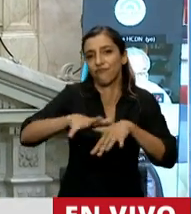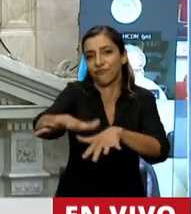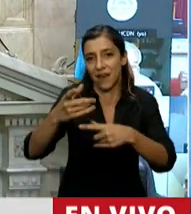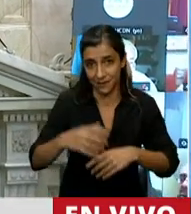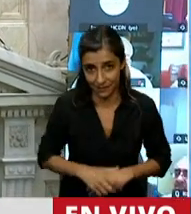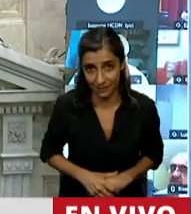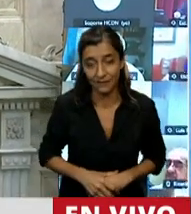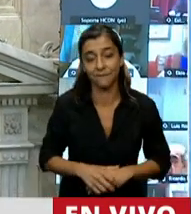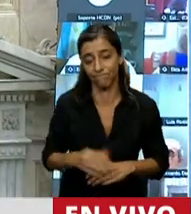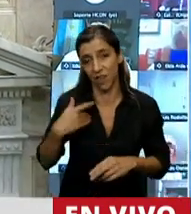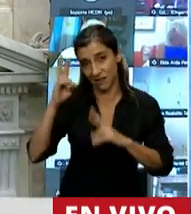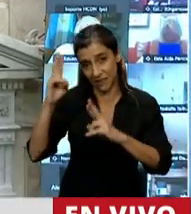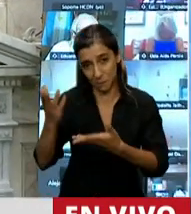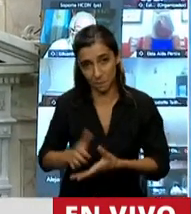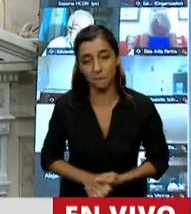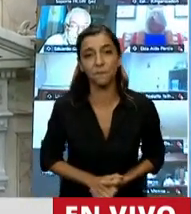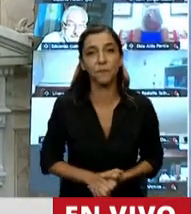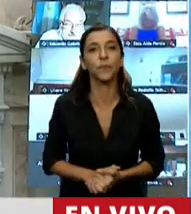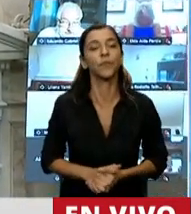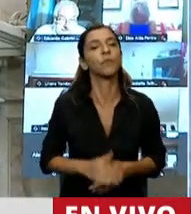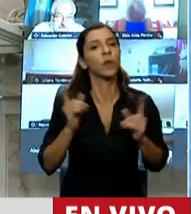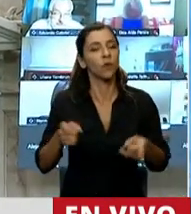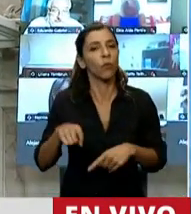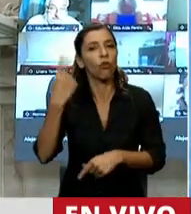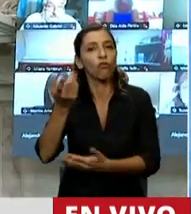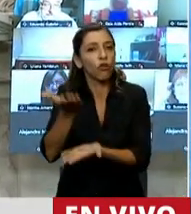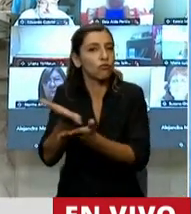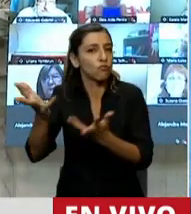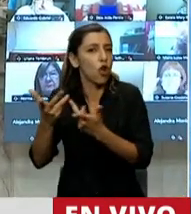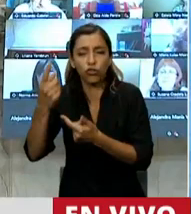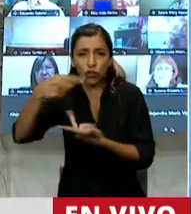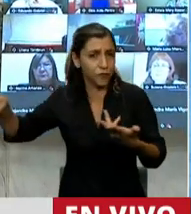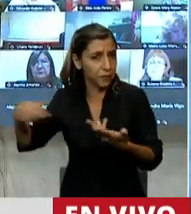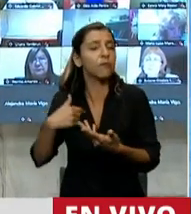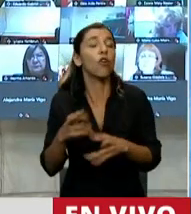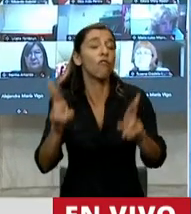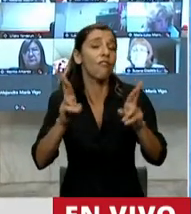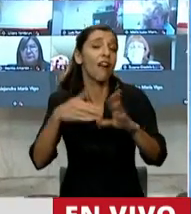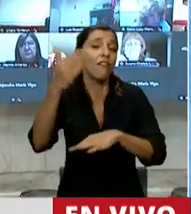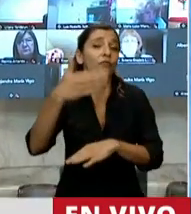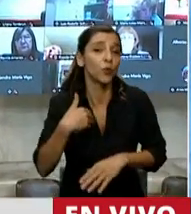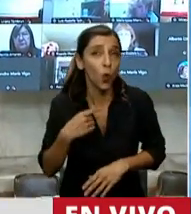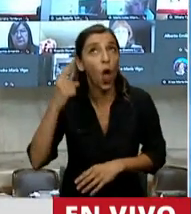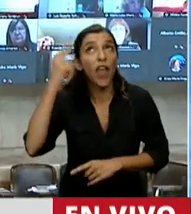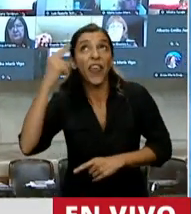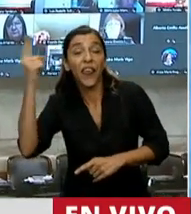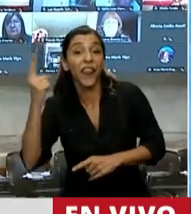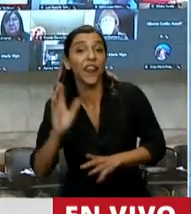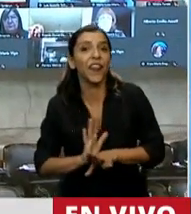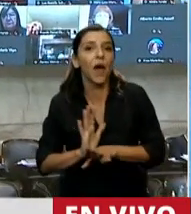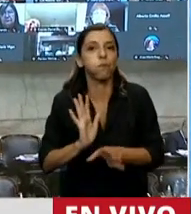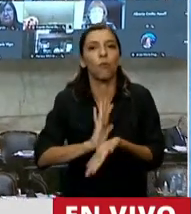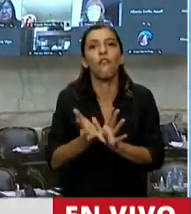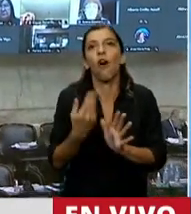que, más allá de este proyecto, de cualquier otro que tratemos, lleguemos a algún momento en que las ideas no nos tengan que separar por